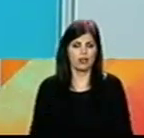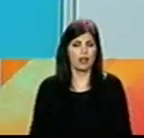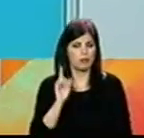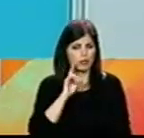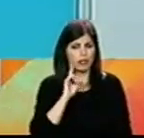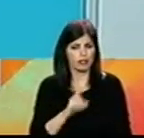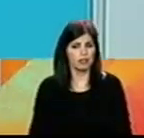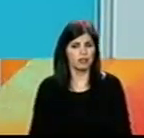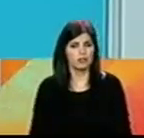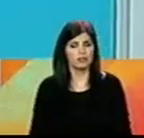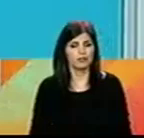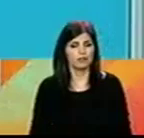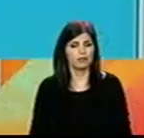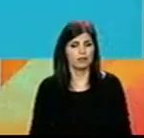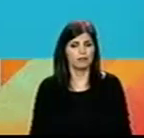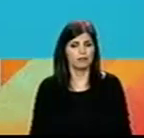importante.